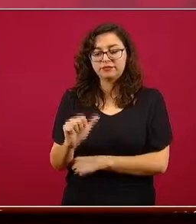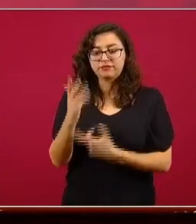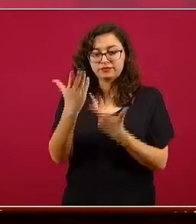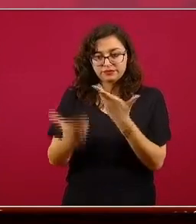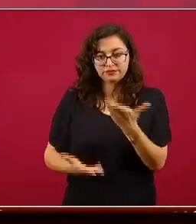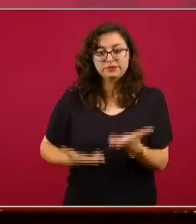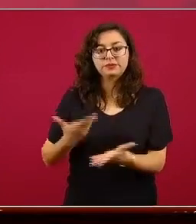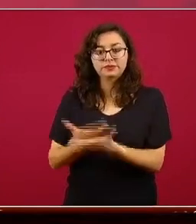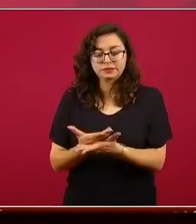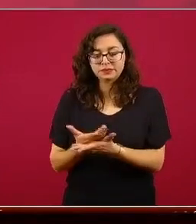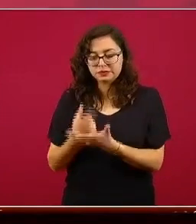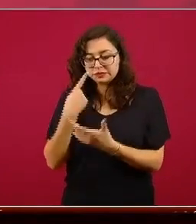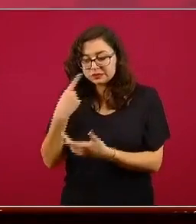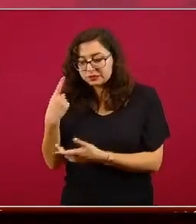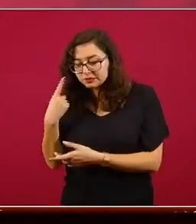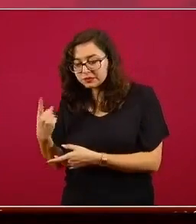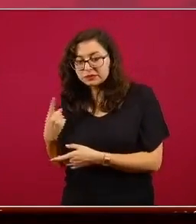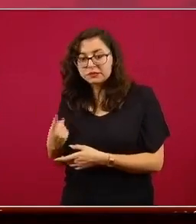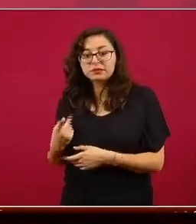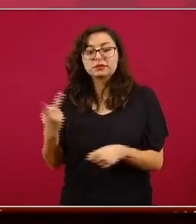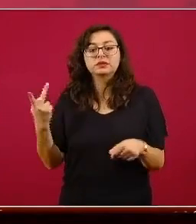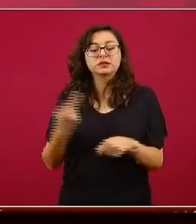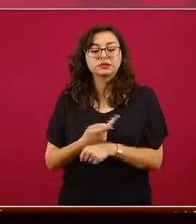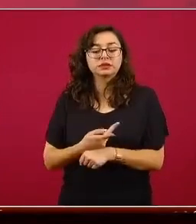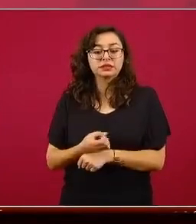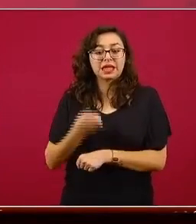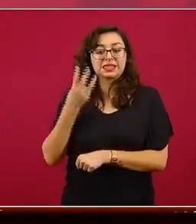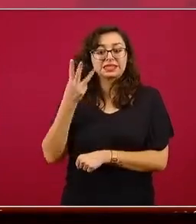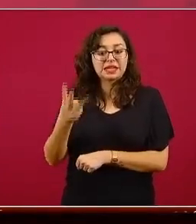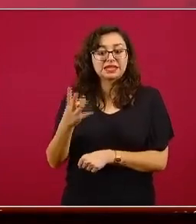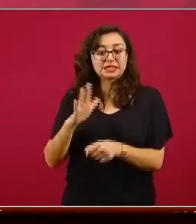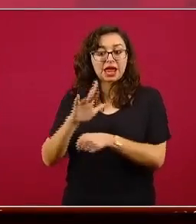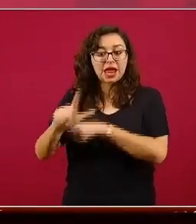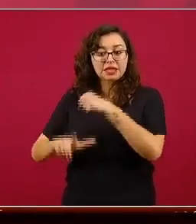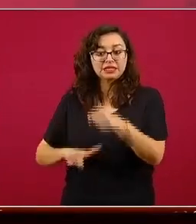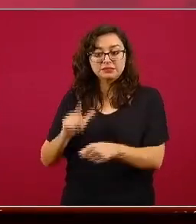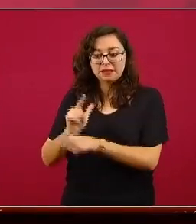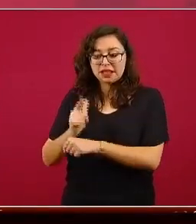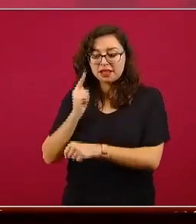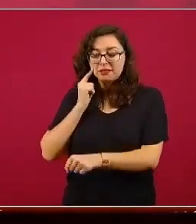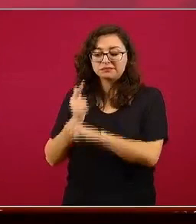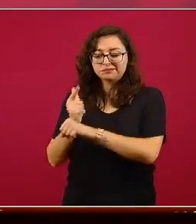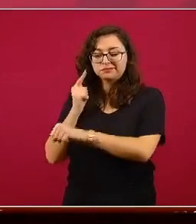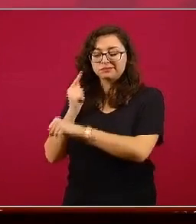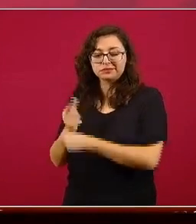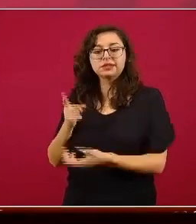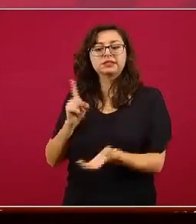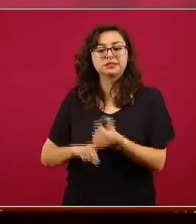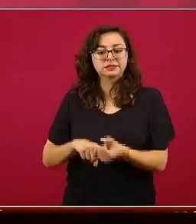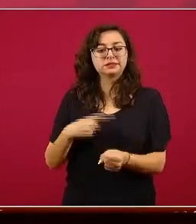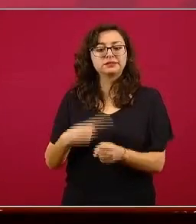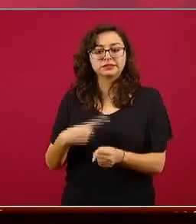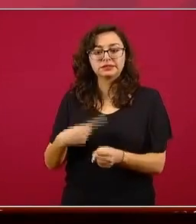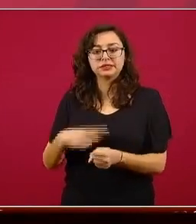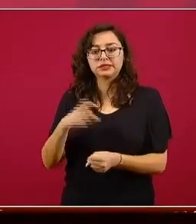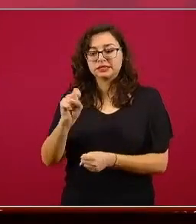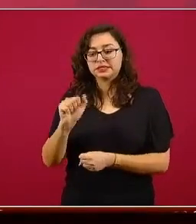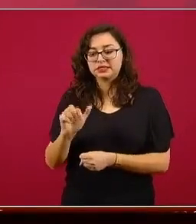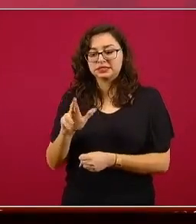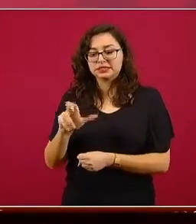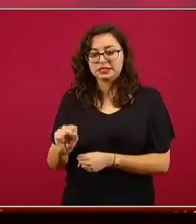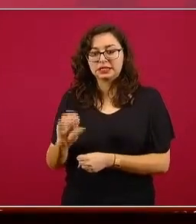presentó públicamente resultados de 3 aislamientos o 3 detecciones de virus SARS-CoV-2 en mascotas